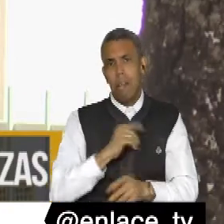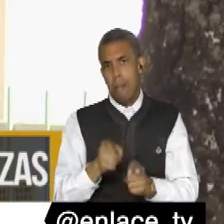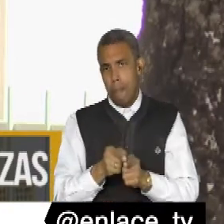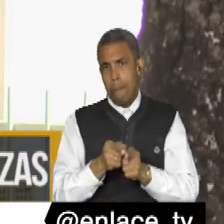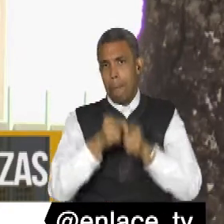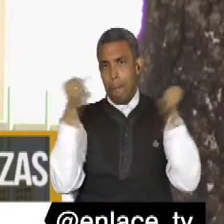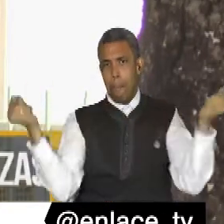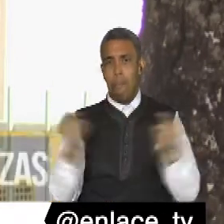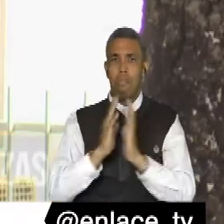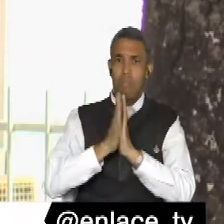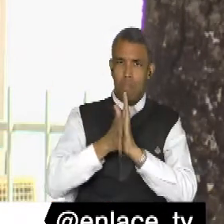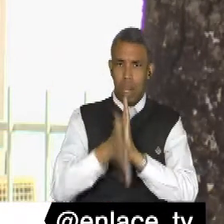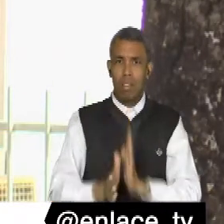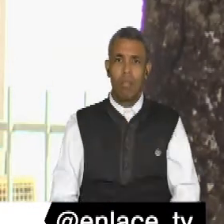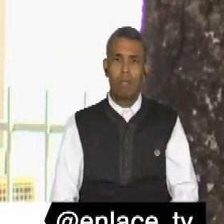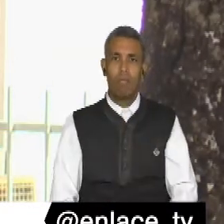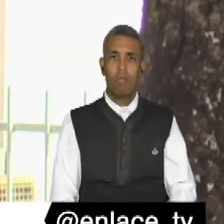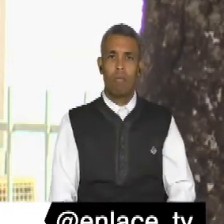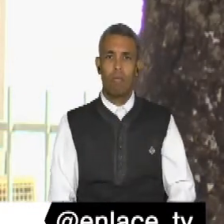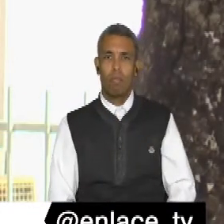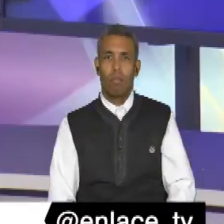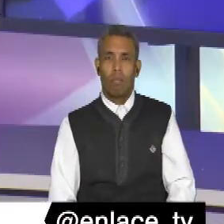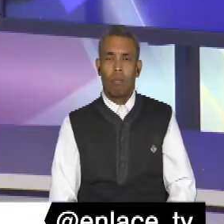informe de Zulay Cruz para Enlace Noticias.